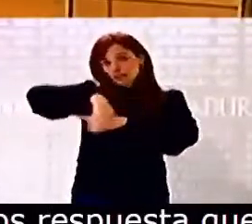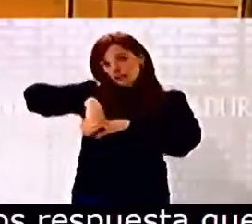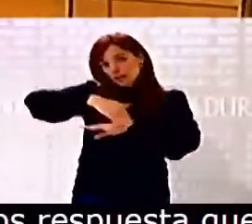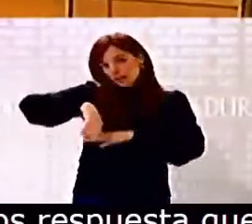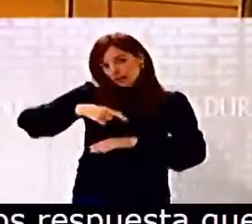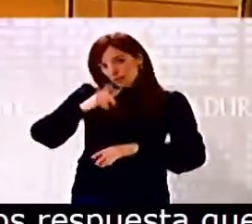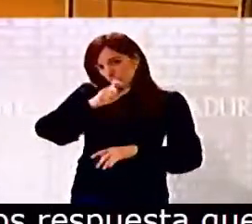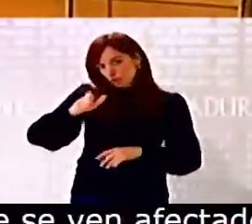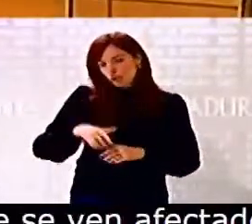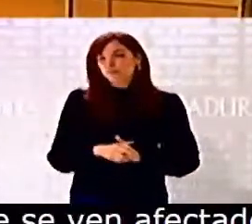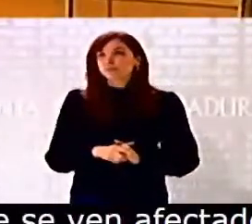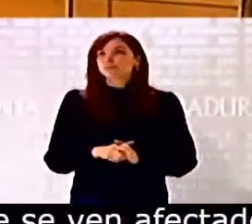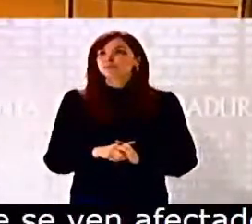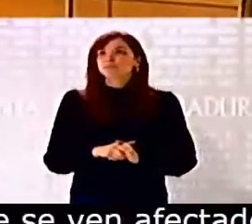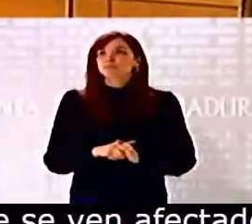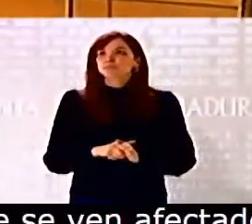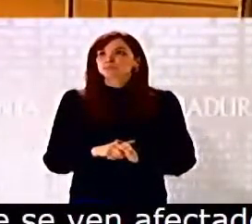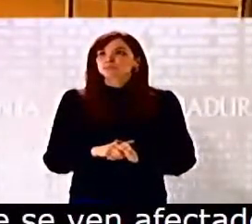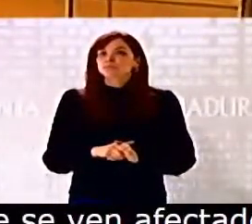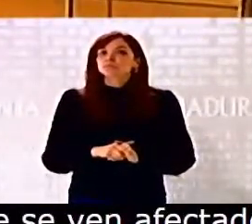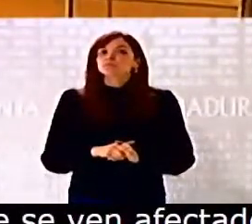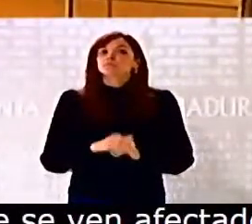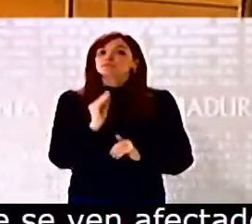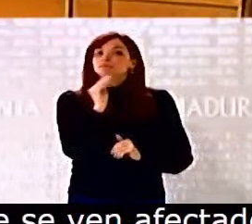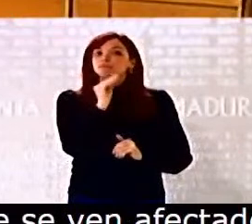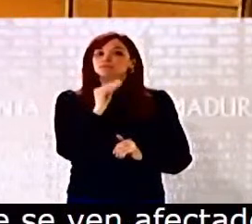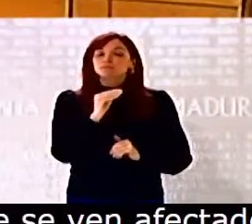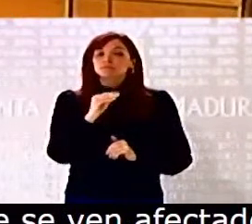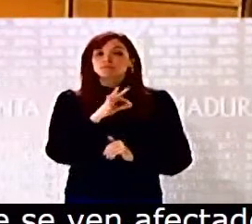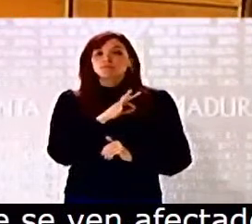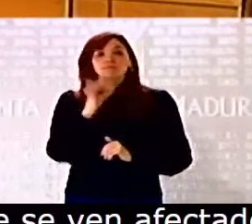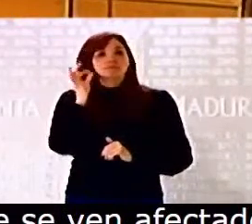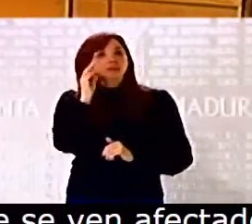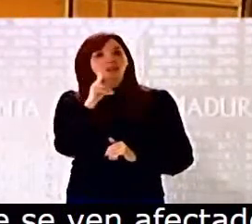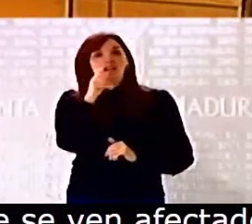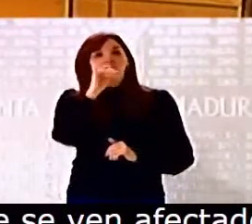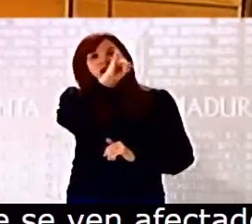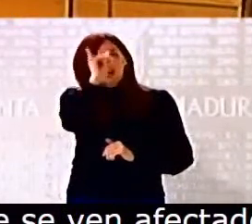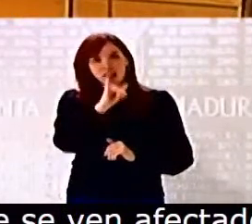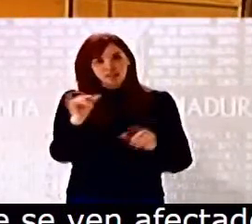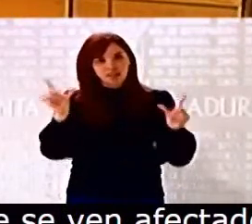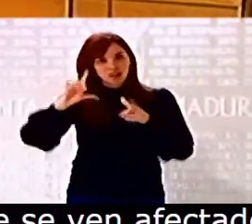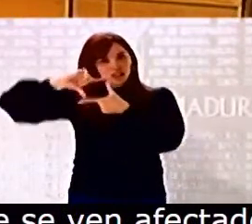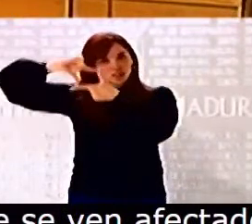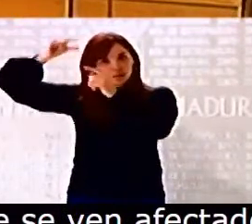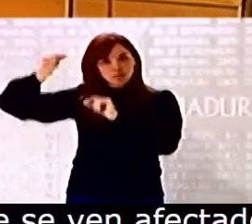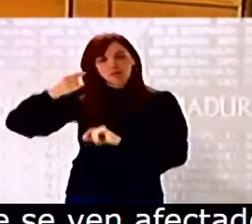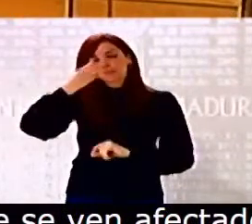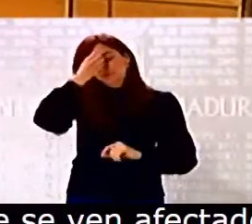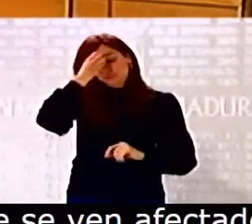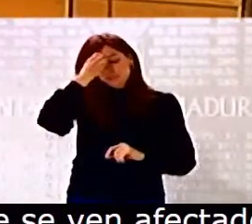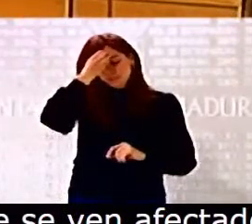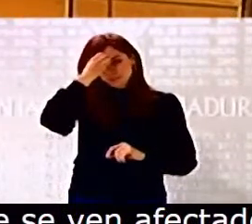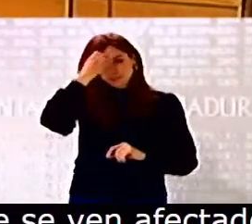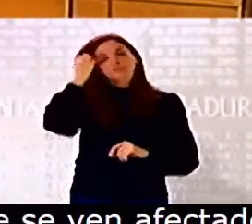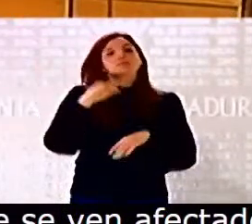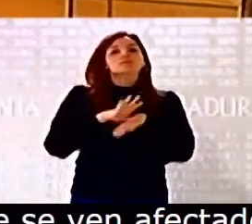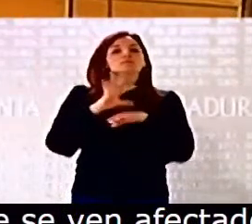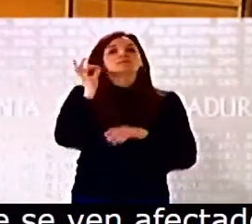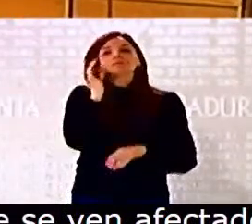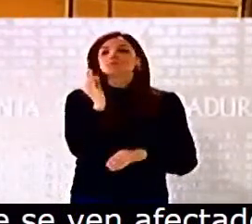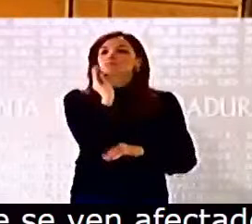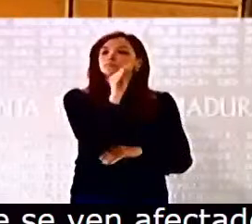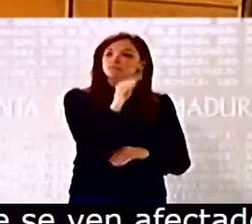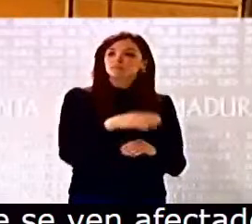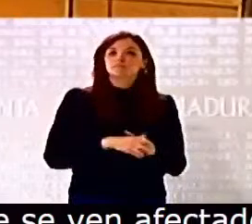¿Alguna pregunta más? Sí, Sandra Hernández, de Canal Extremadura. Sí, pero consejera, reitero, la posición de Extremadura frente al